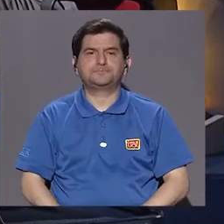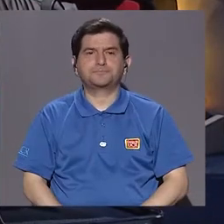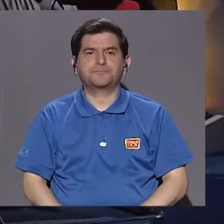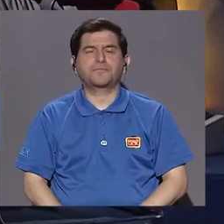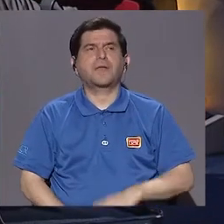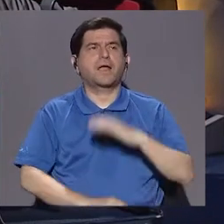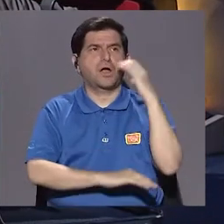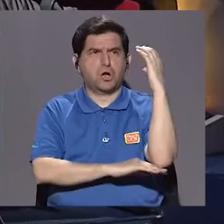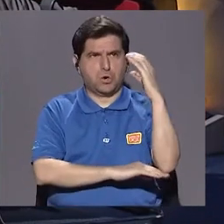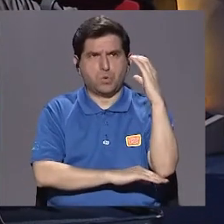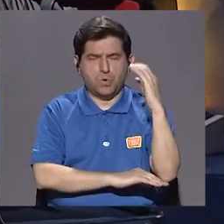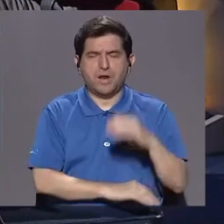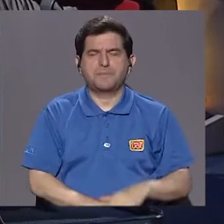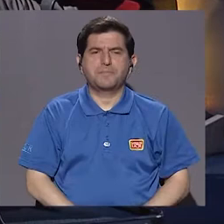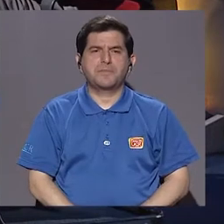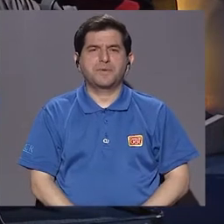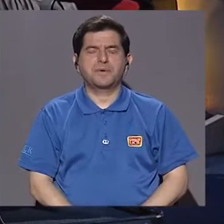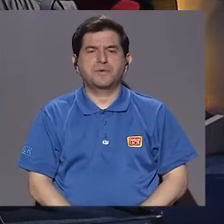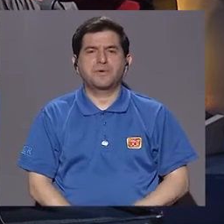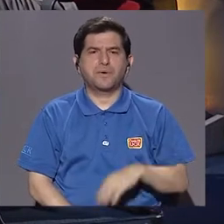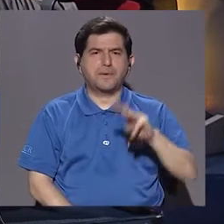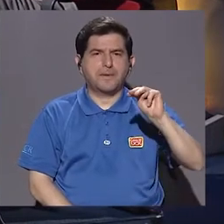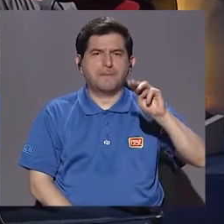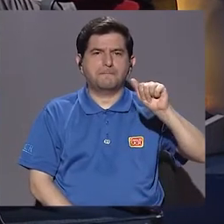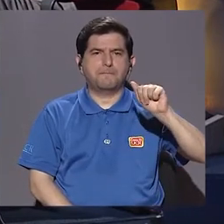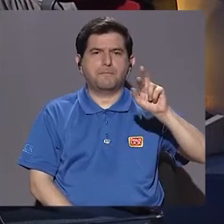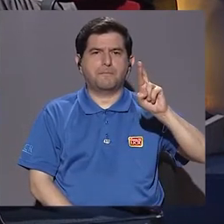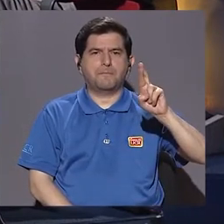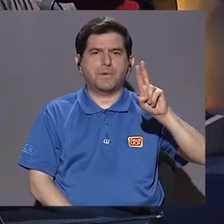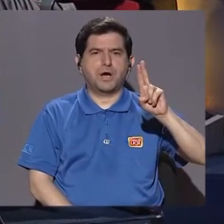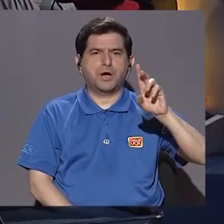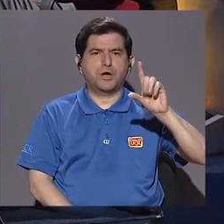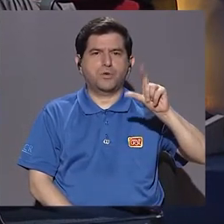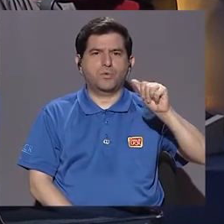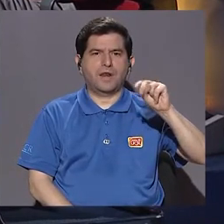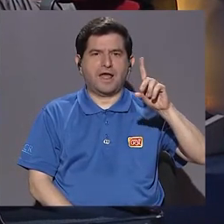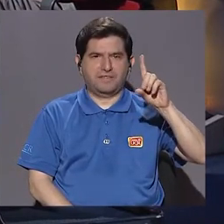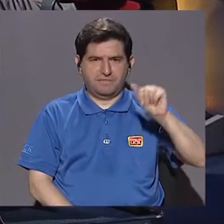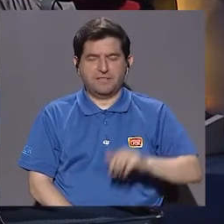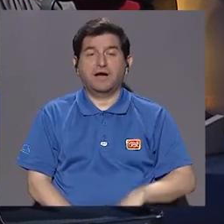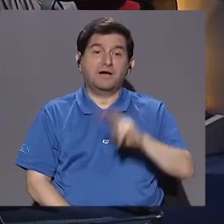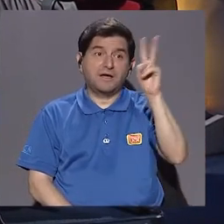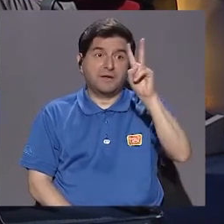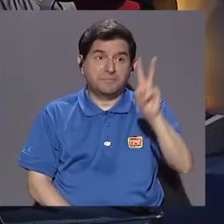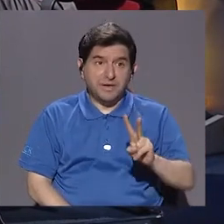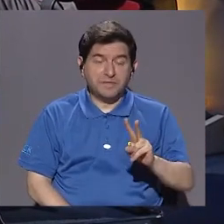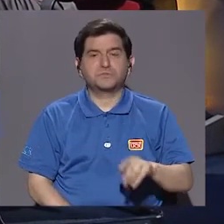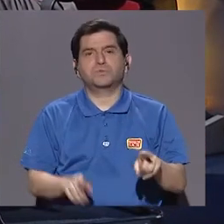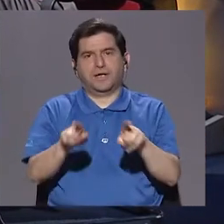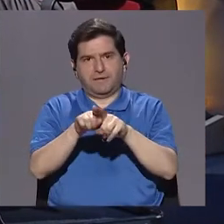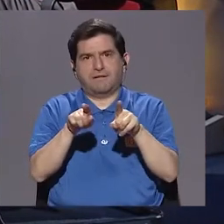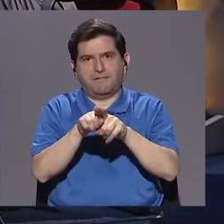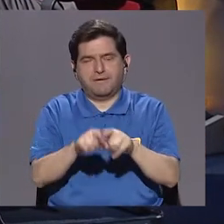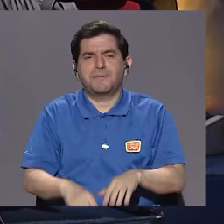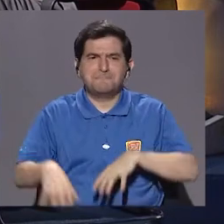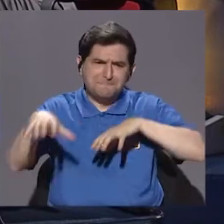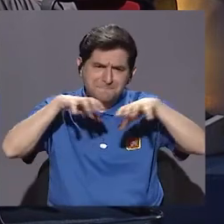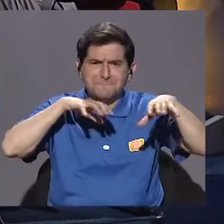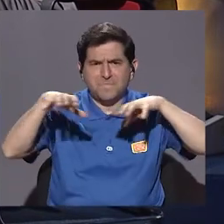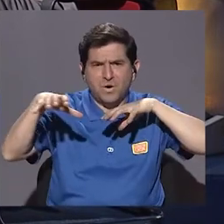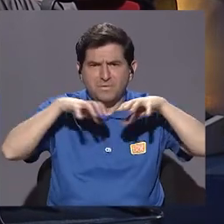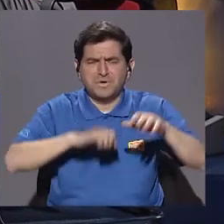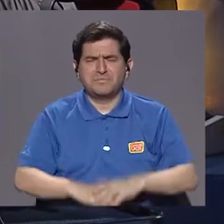hubo en colombia marulanda y todos ellos que empiezan en los años 60 en venezuela o movimientos